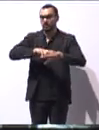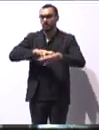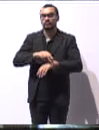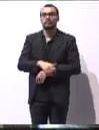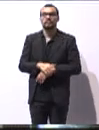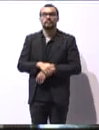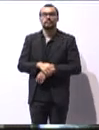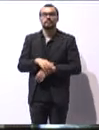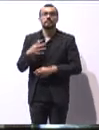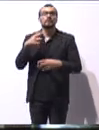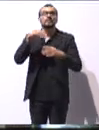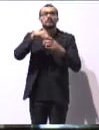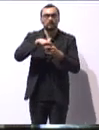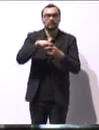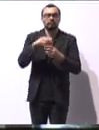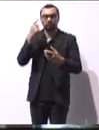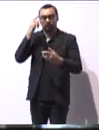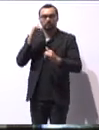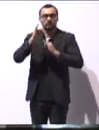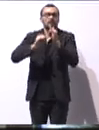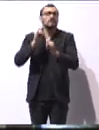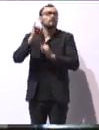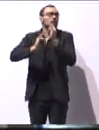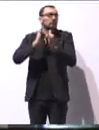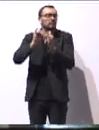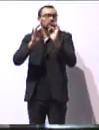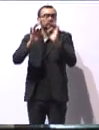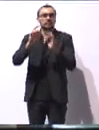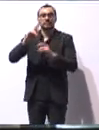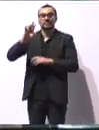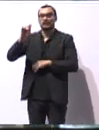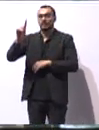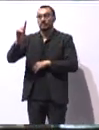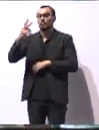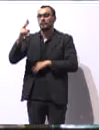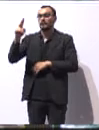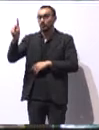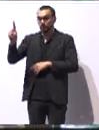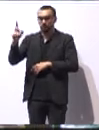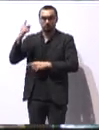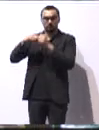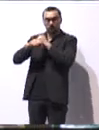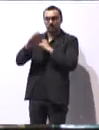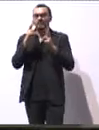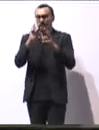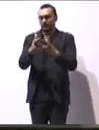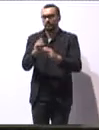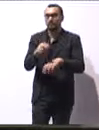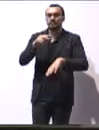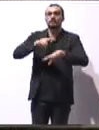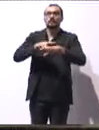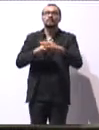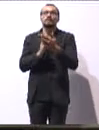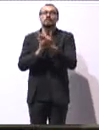Paraguay dentro de la presentación del informe Red 2021 de CAF.